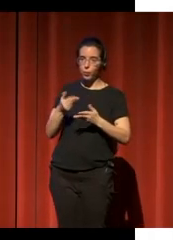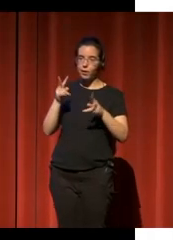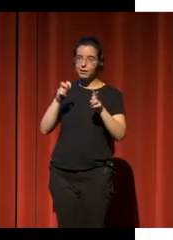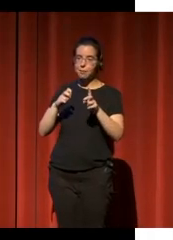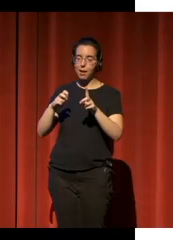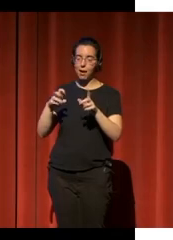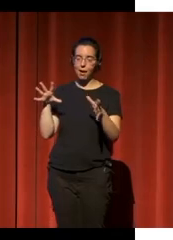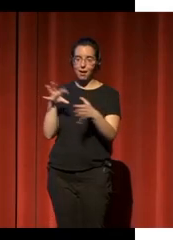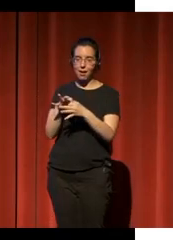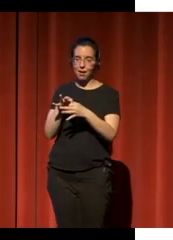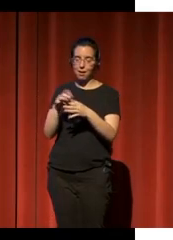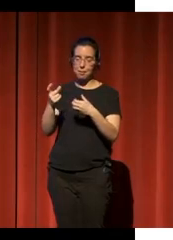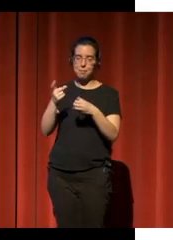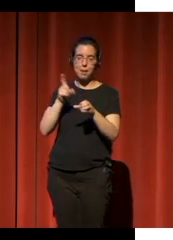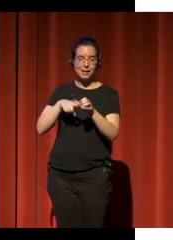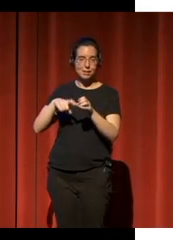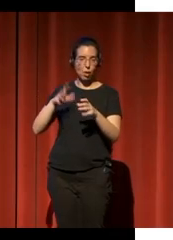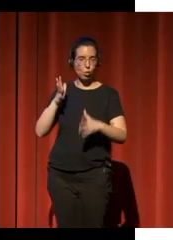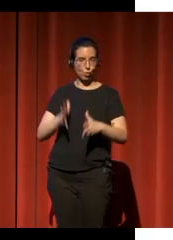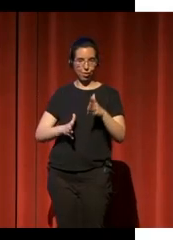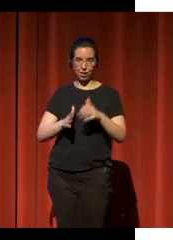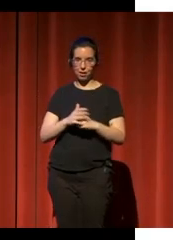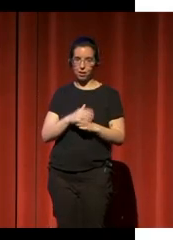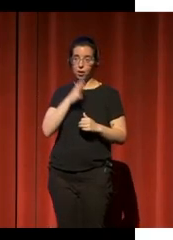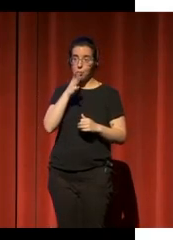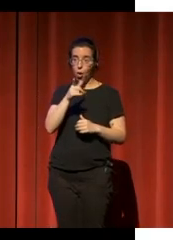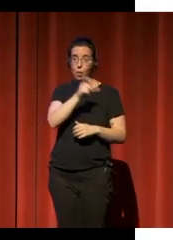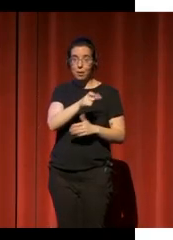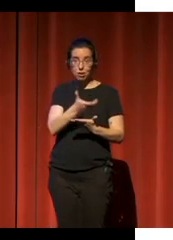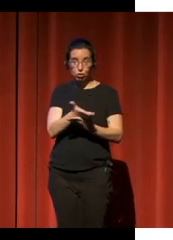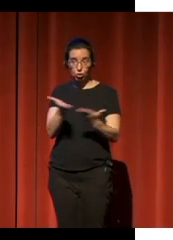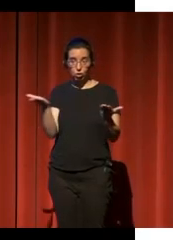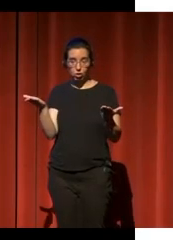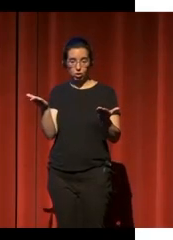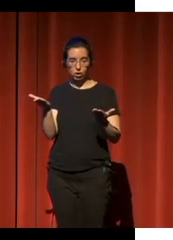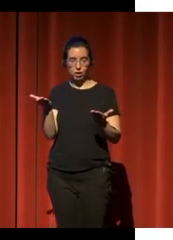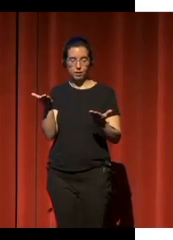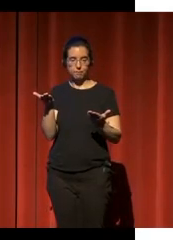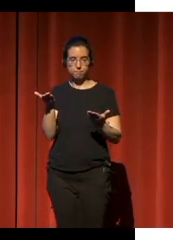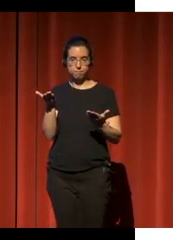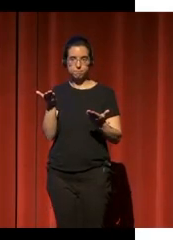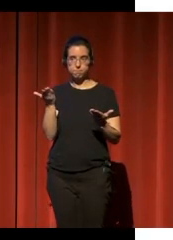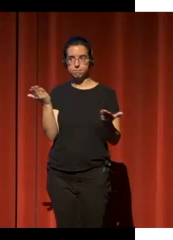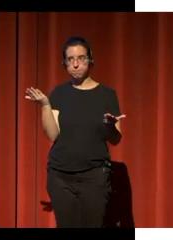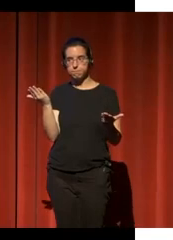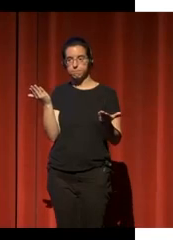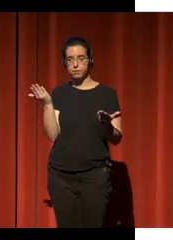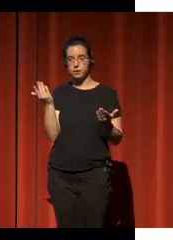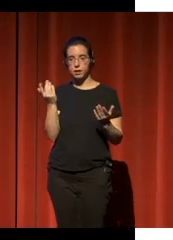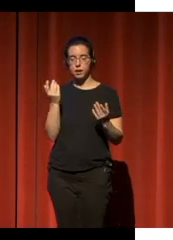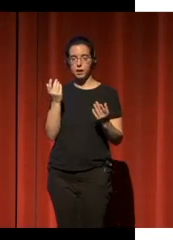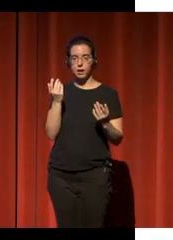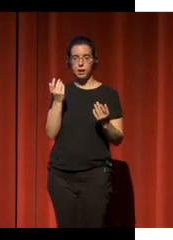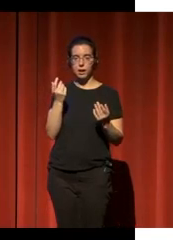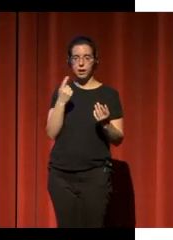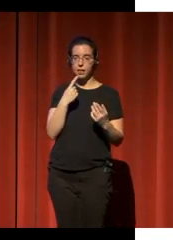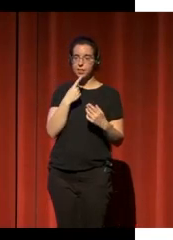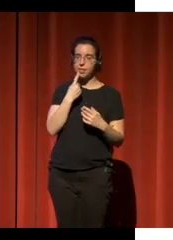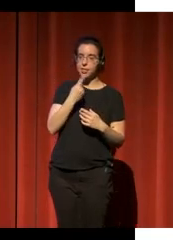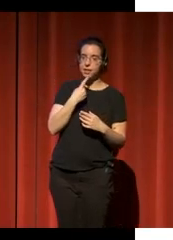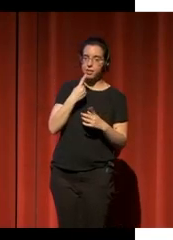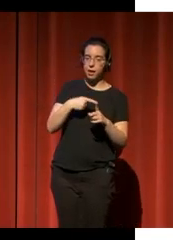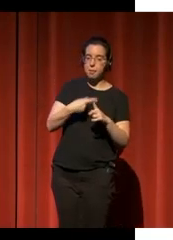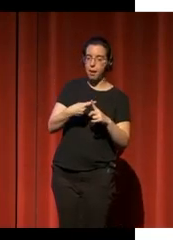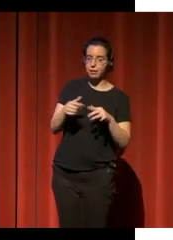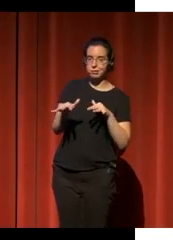Ah porque la gente no solo eh e hace lo que dice en las